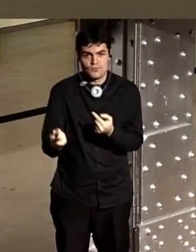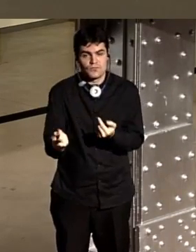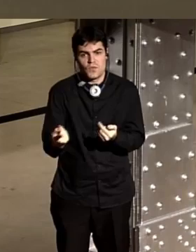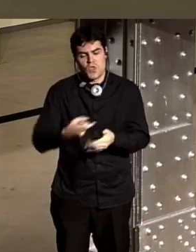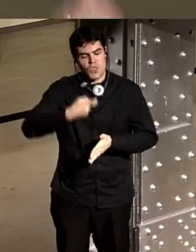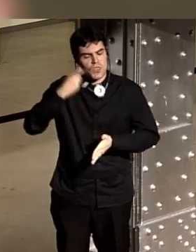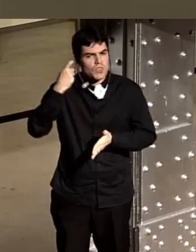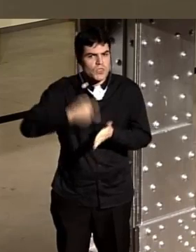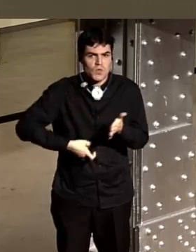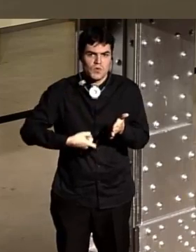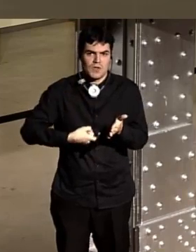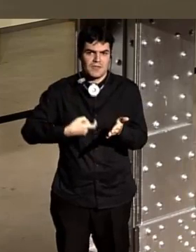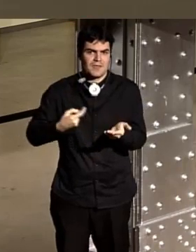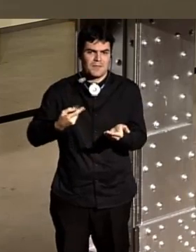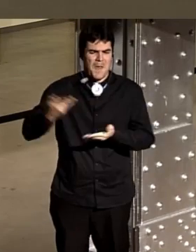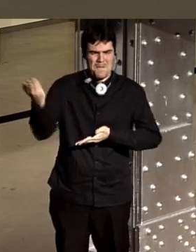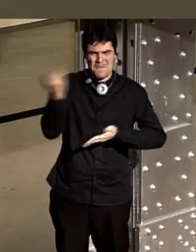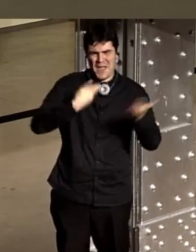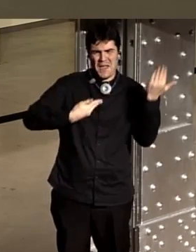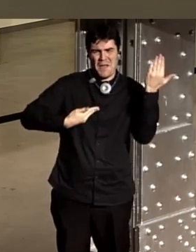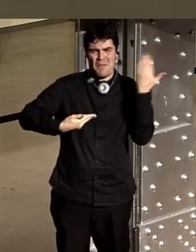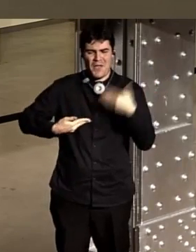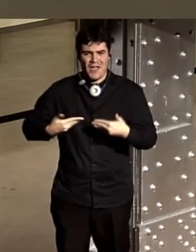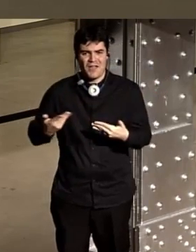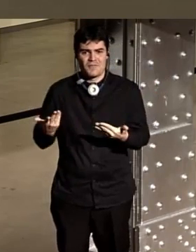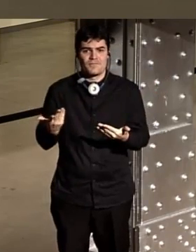en cual me pegaba, ataba como con